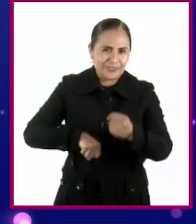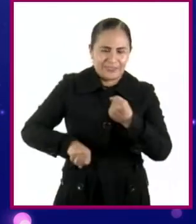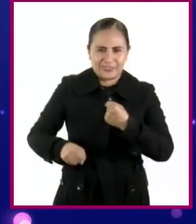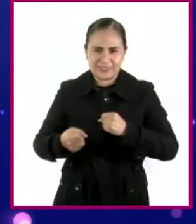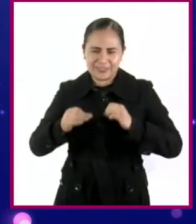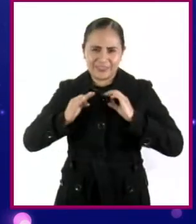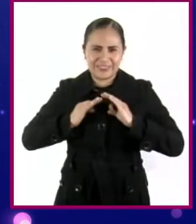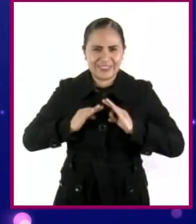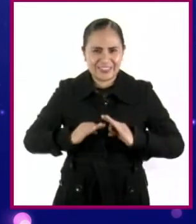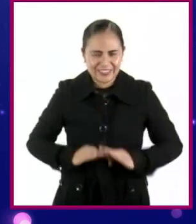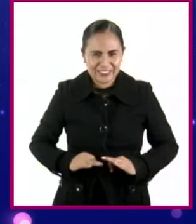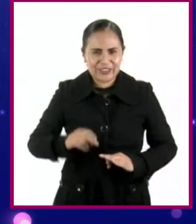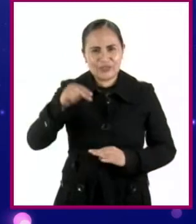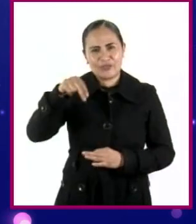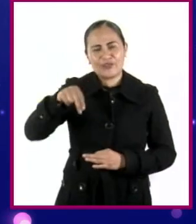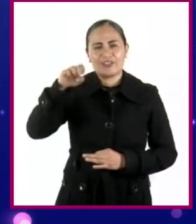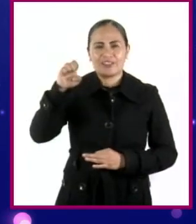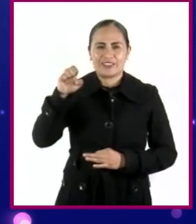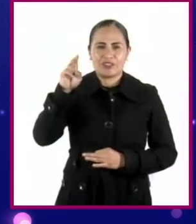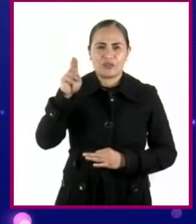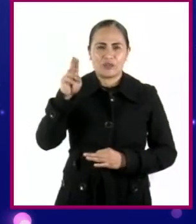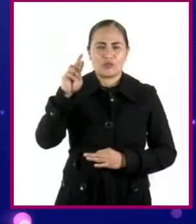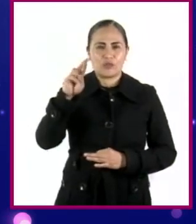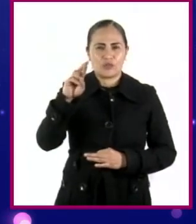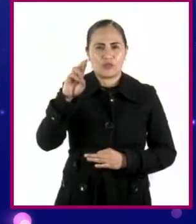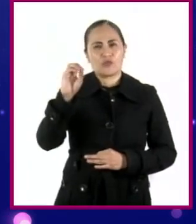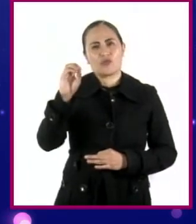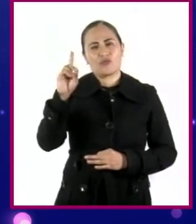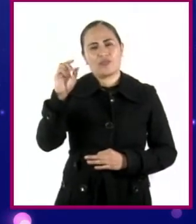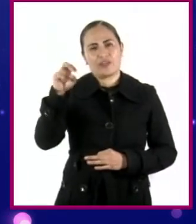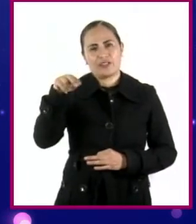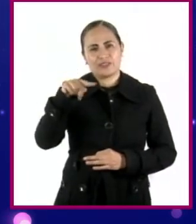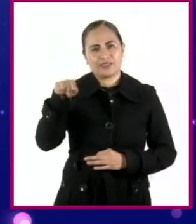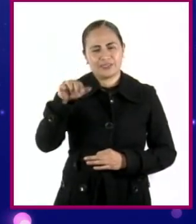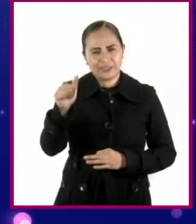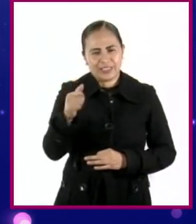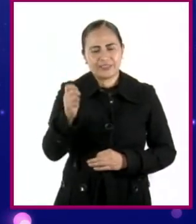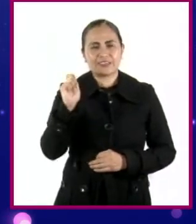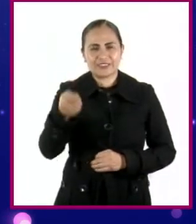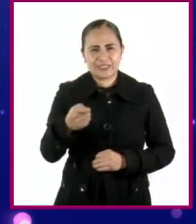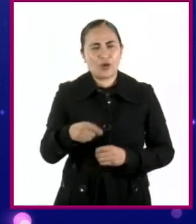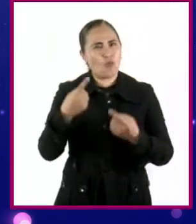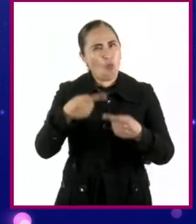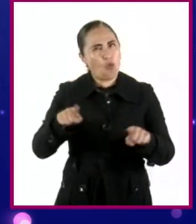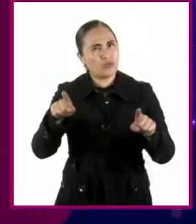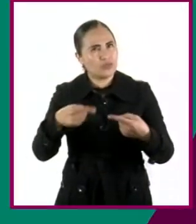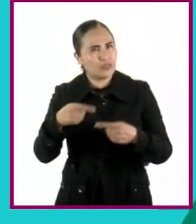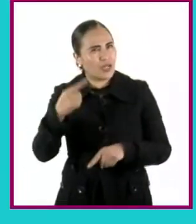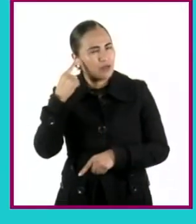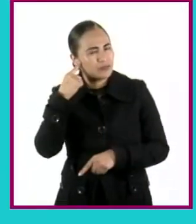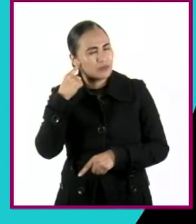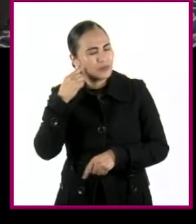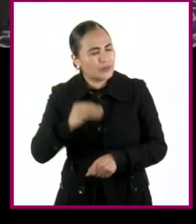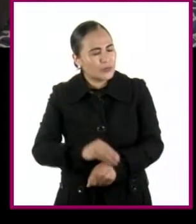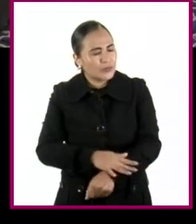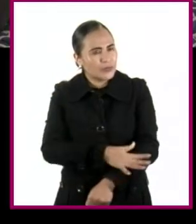neurodanza va muy ligada a toda la emotividad de las piezas musicales.